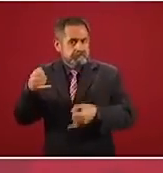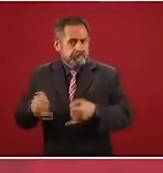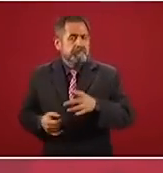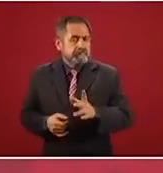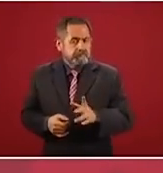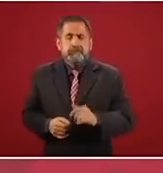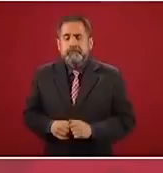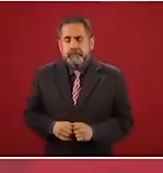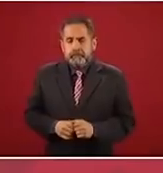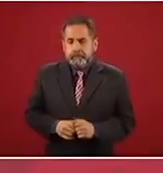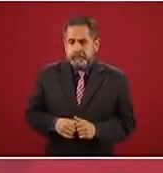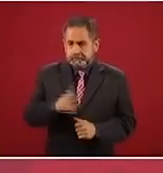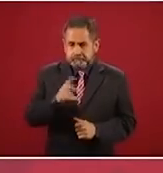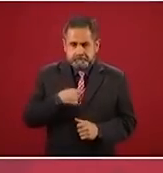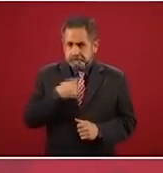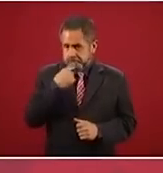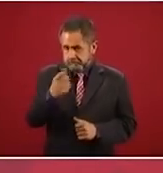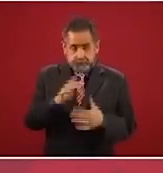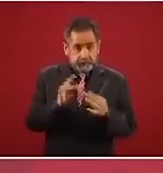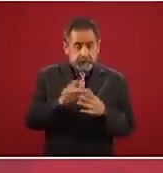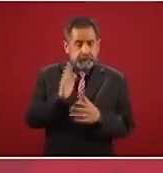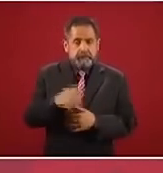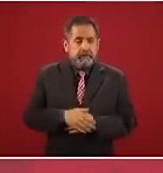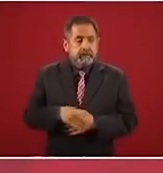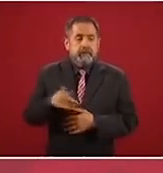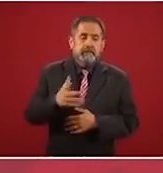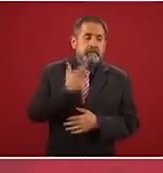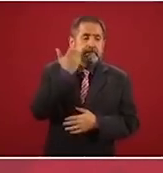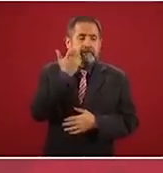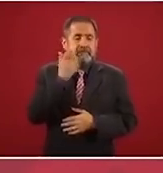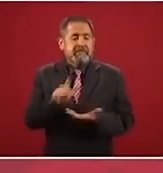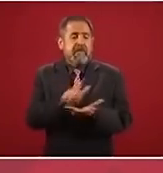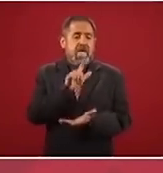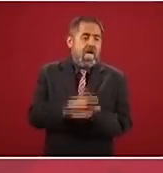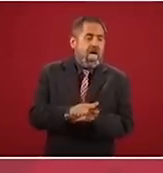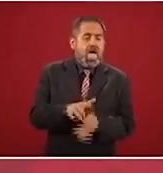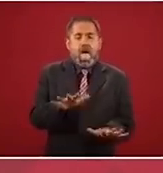les comentaba, se volvieron leguleyos,